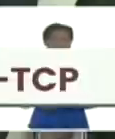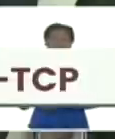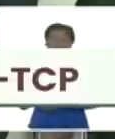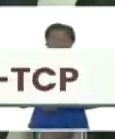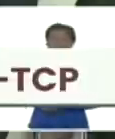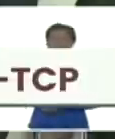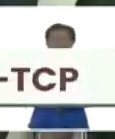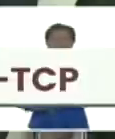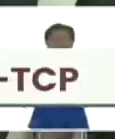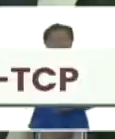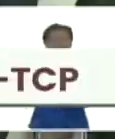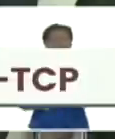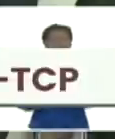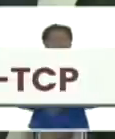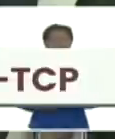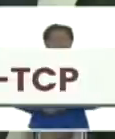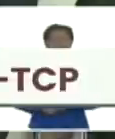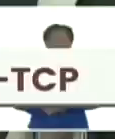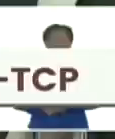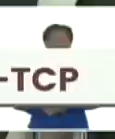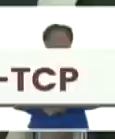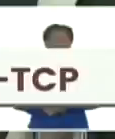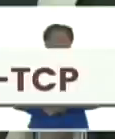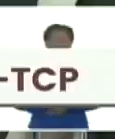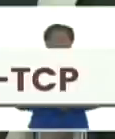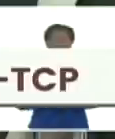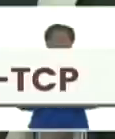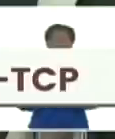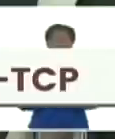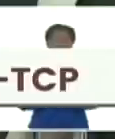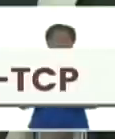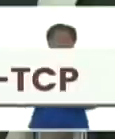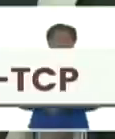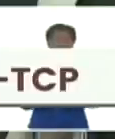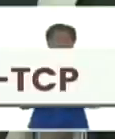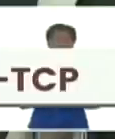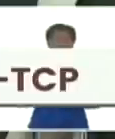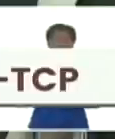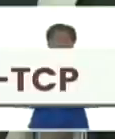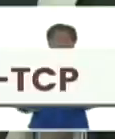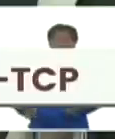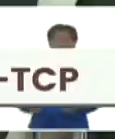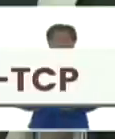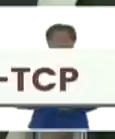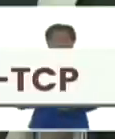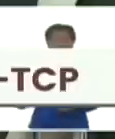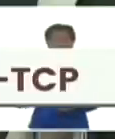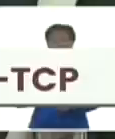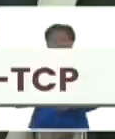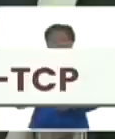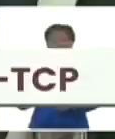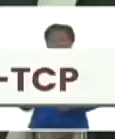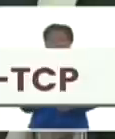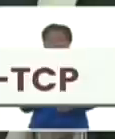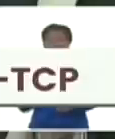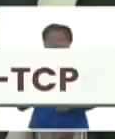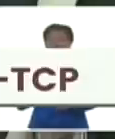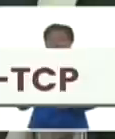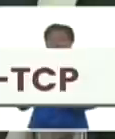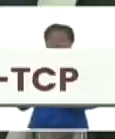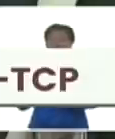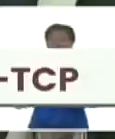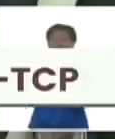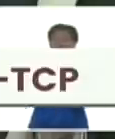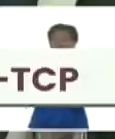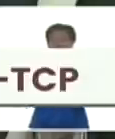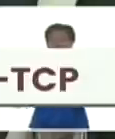a la actitud que trata de evitar que nos unamos para discutir los aspectos importantes